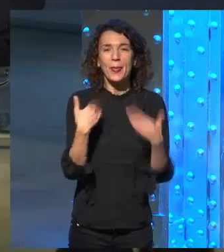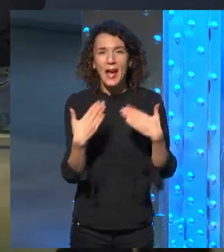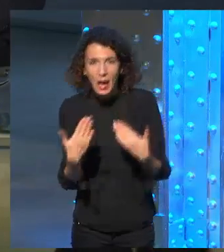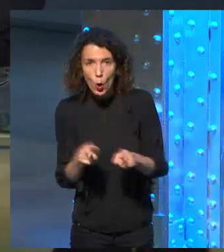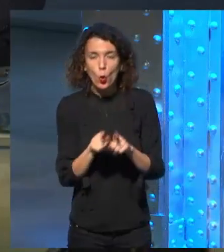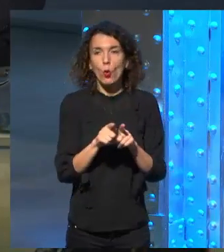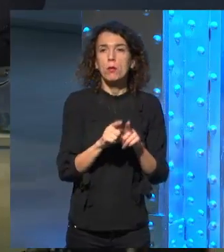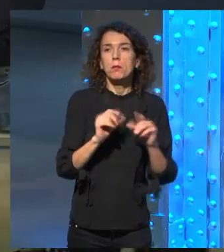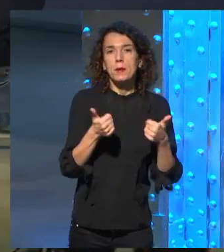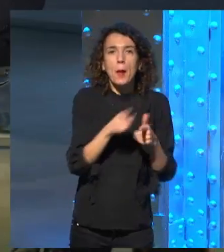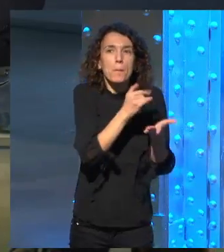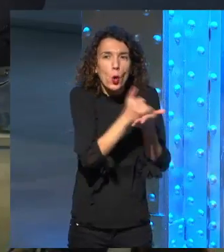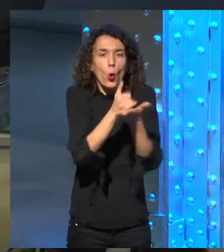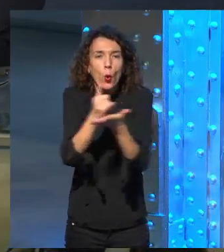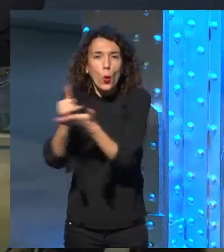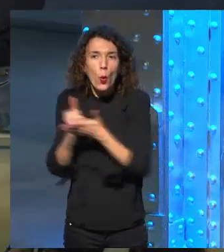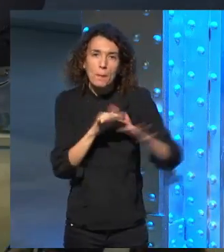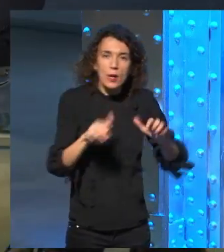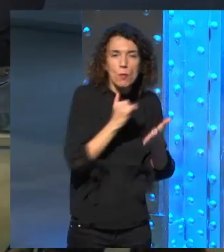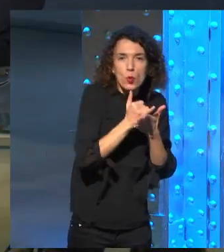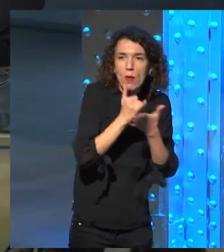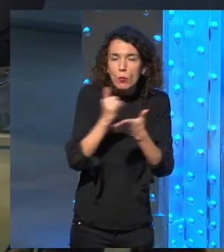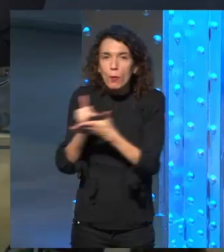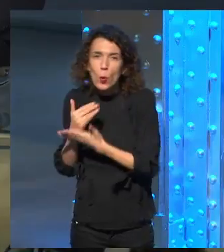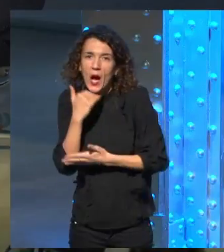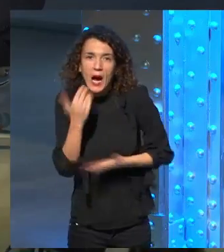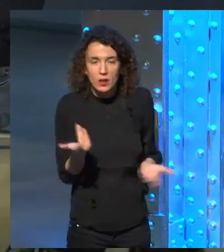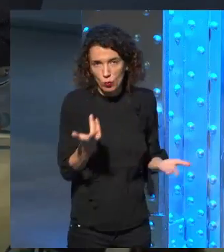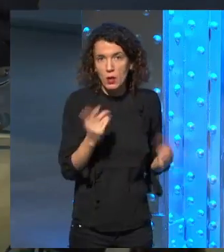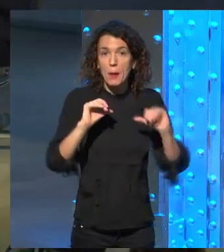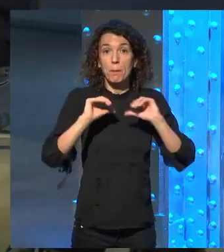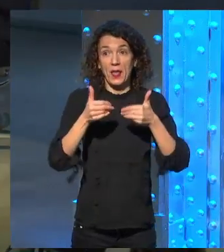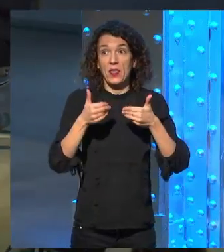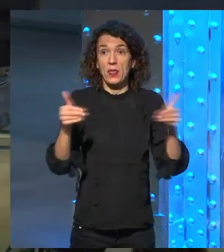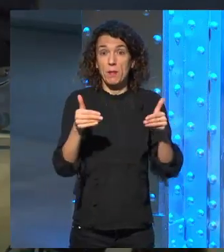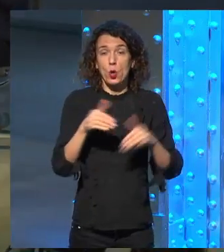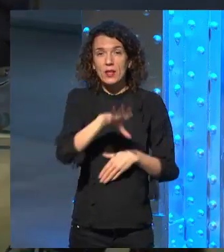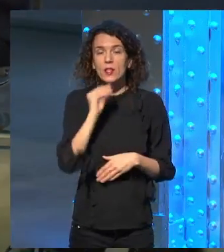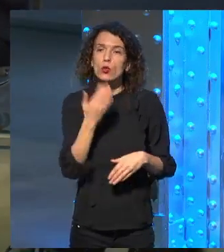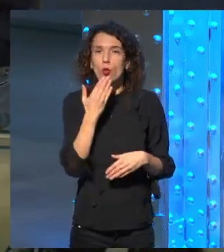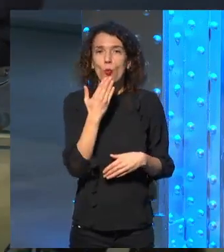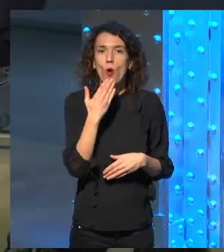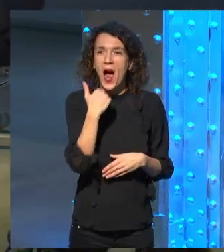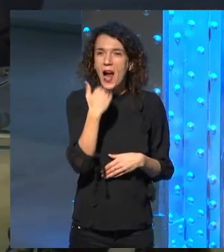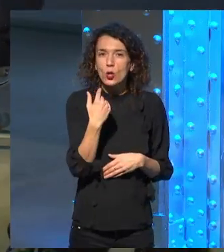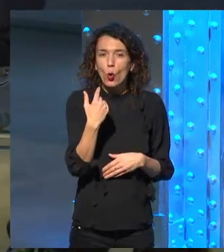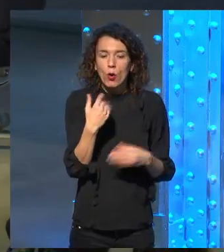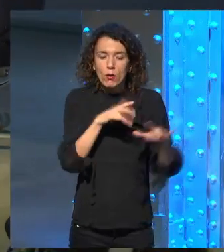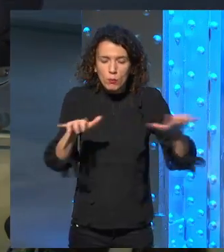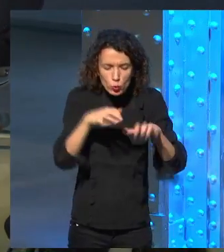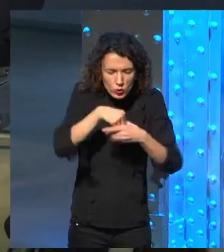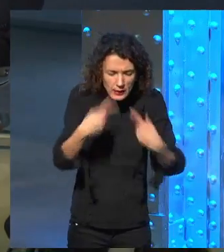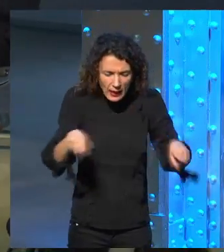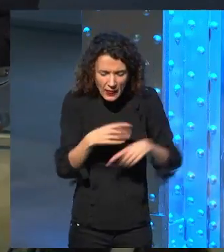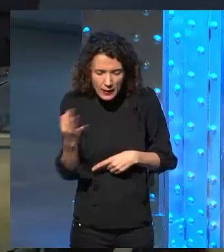principio. Exactamente, ¿no? Sí, probando, ¿no? Improvisando. Como si fueras quitando... Yo al principio lo interpreto como tienes algo delante, no sabes bien qué hay